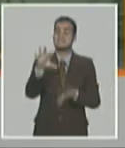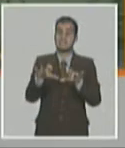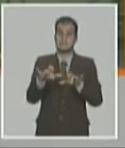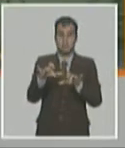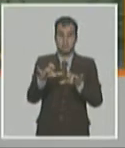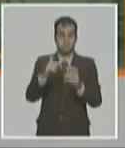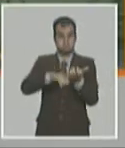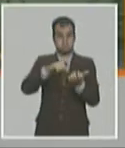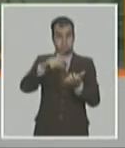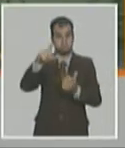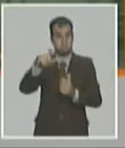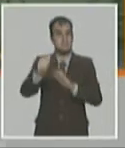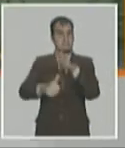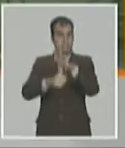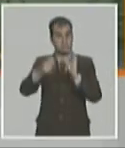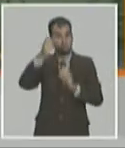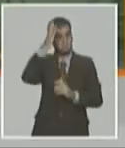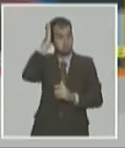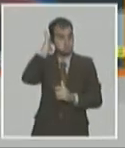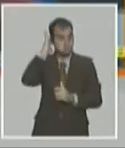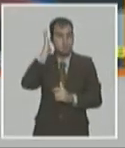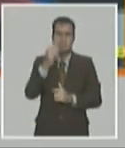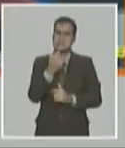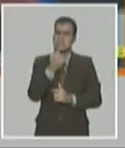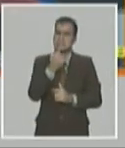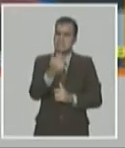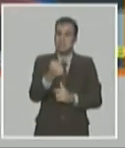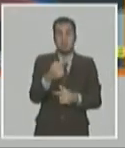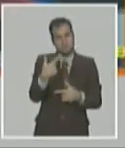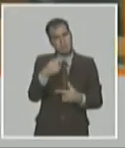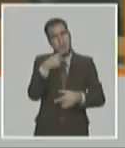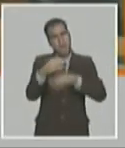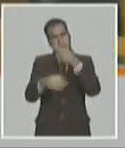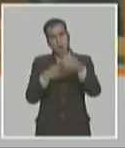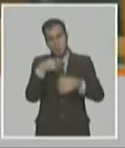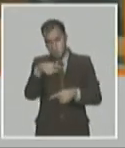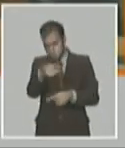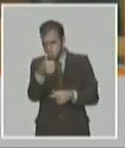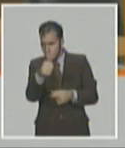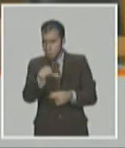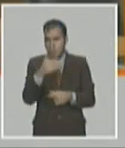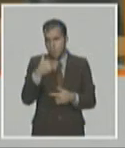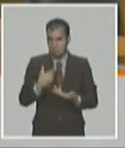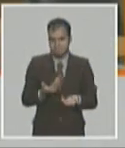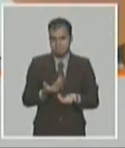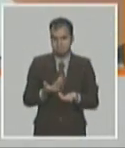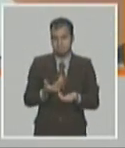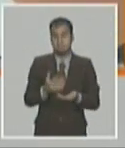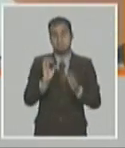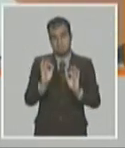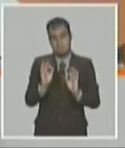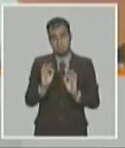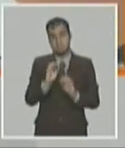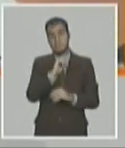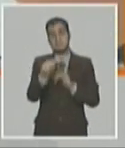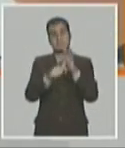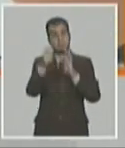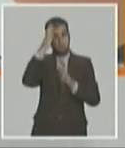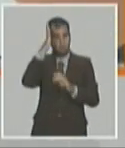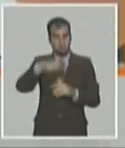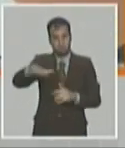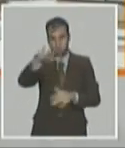al concluir ese primer punto, que fue la reunión de primero secretario con todos esos invitados, en los